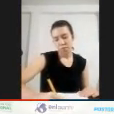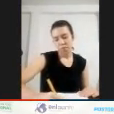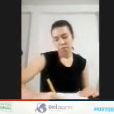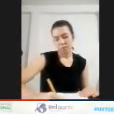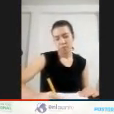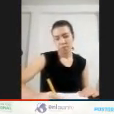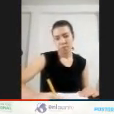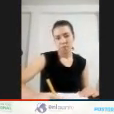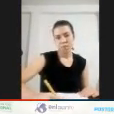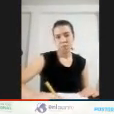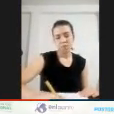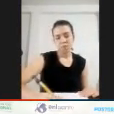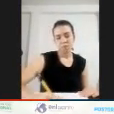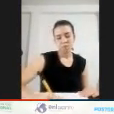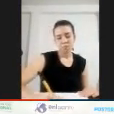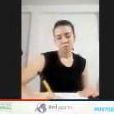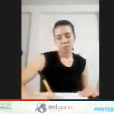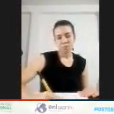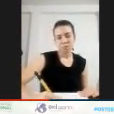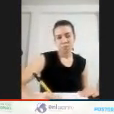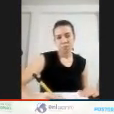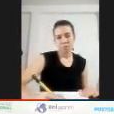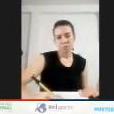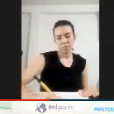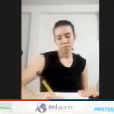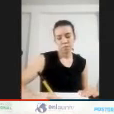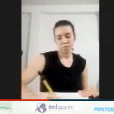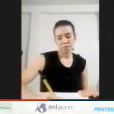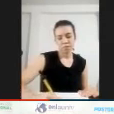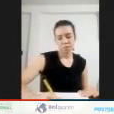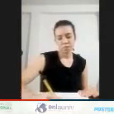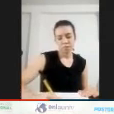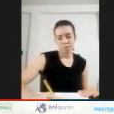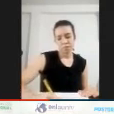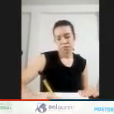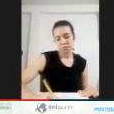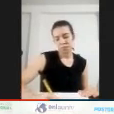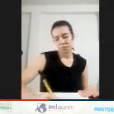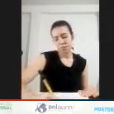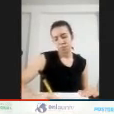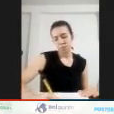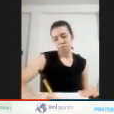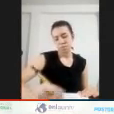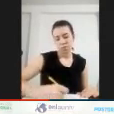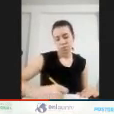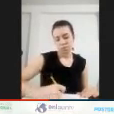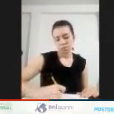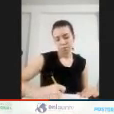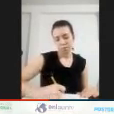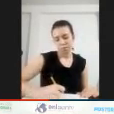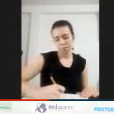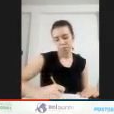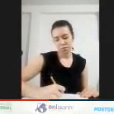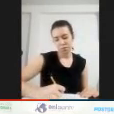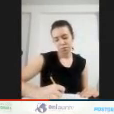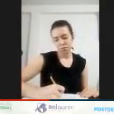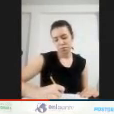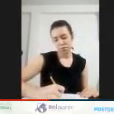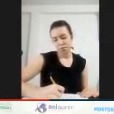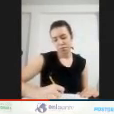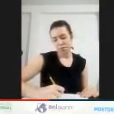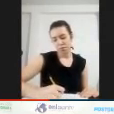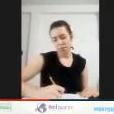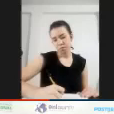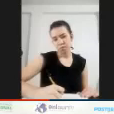hay un participante que mencionaba la fe pública. Luego vamos a revisar ese tema, a conceptualizarlo allí, porque sí. En todo